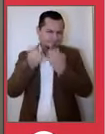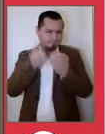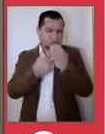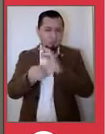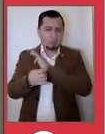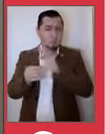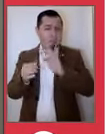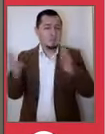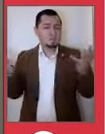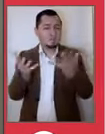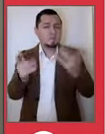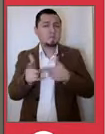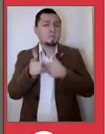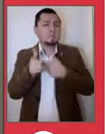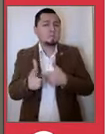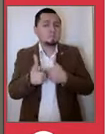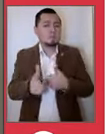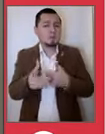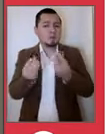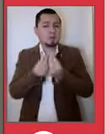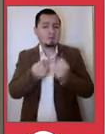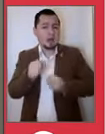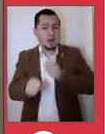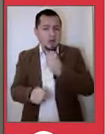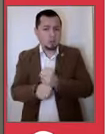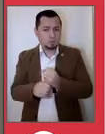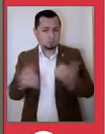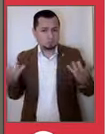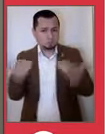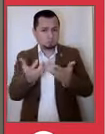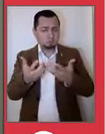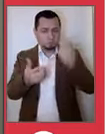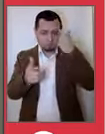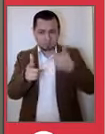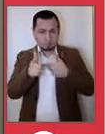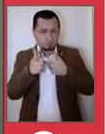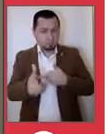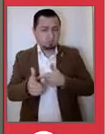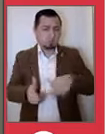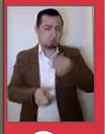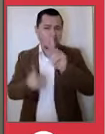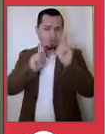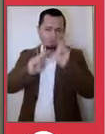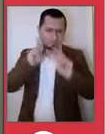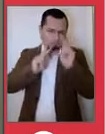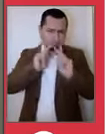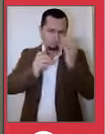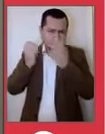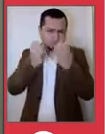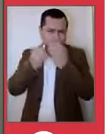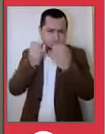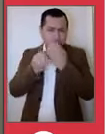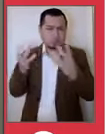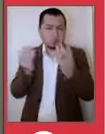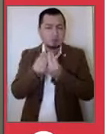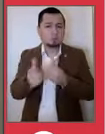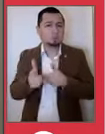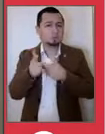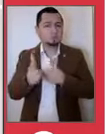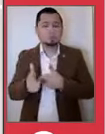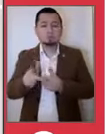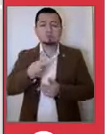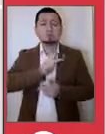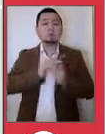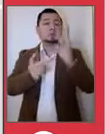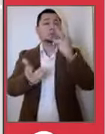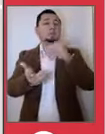de cómo hemos ido subiendo en el principio del año en el cierre del año y a principios del año el número de pruebas que aplicamos hoy estamos haciendo alrededor de